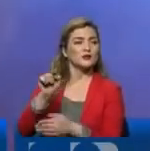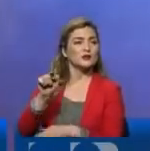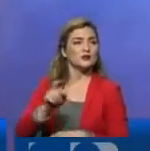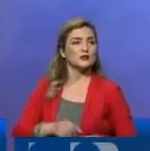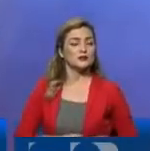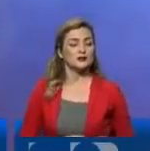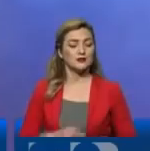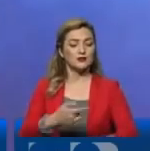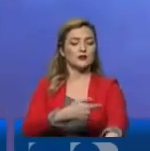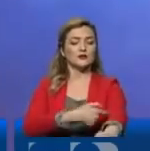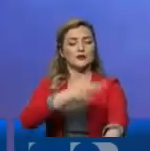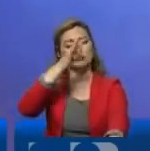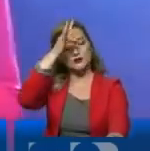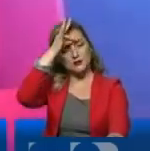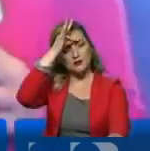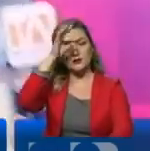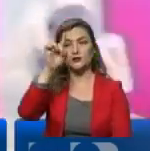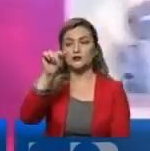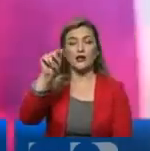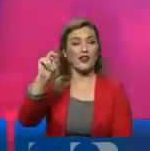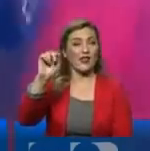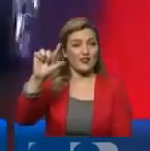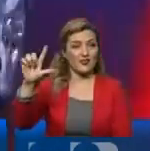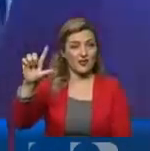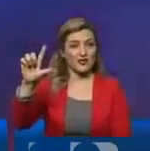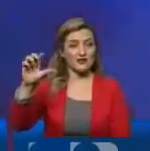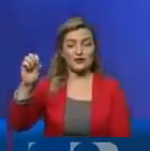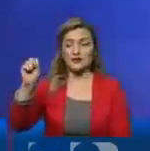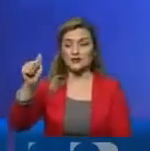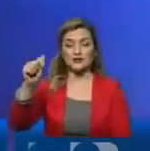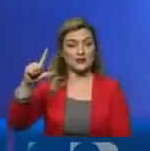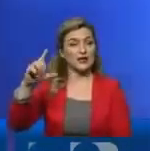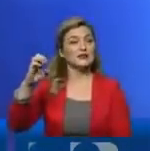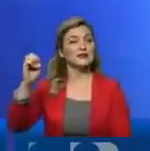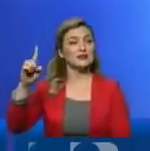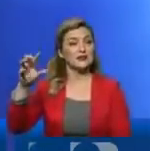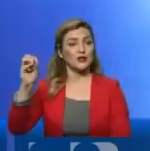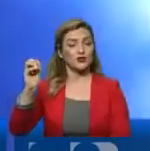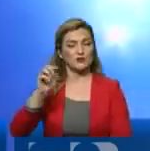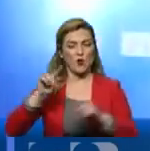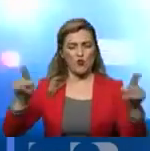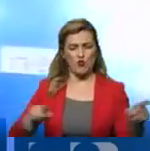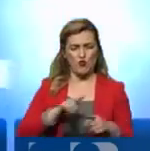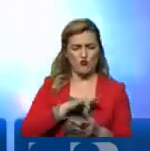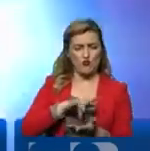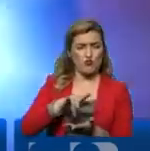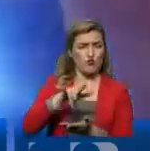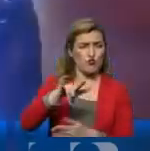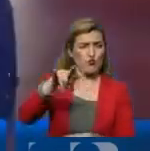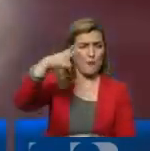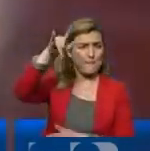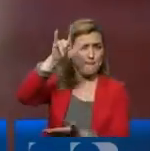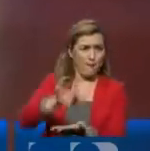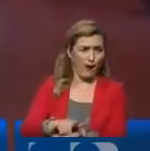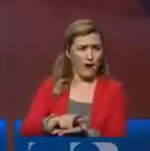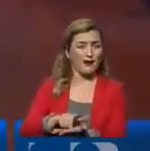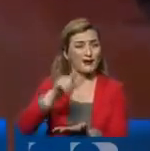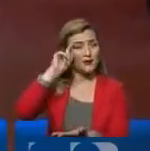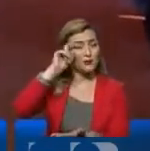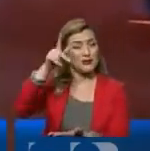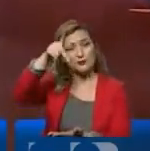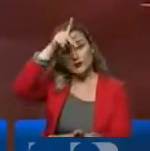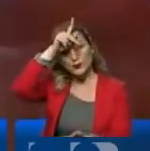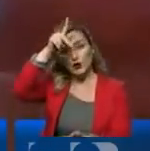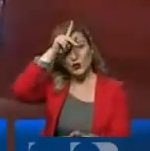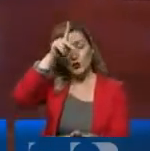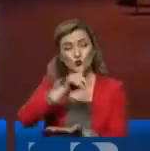está internado Daniel Salcedo Bonilla, uno de los ocupantes de la avioneta que se accidentó en Zarumilla, Perú, hace ya una